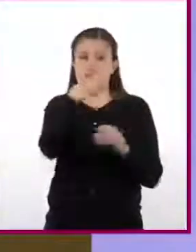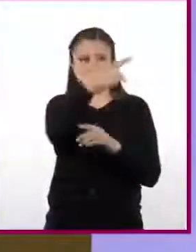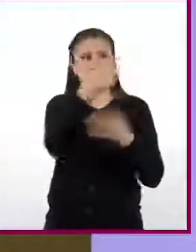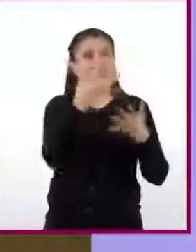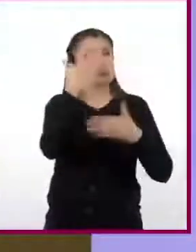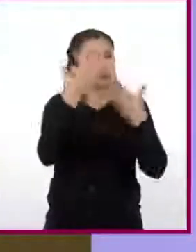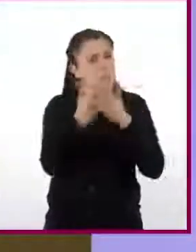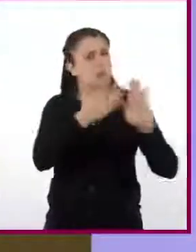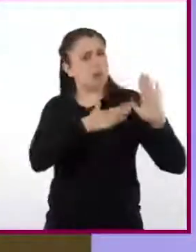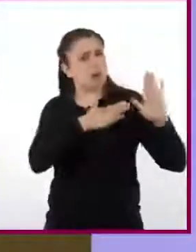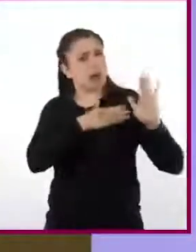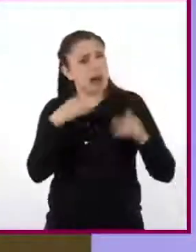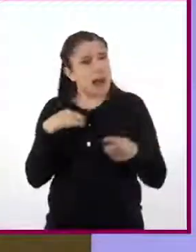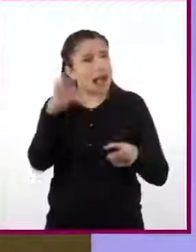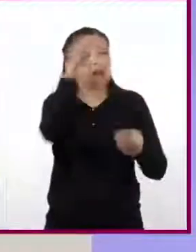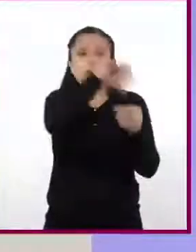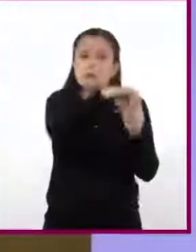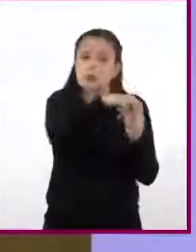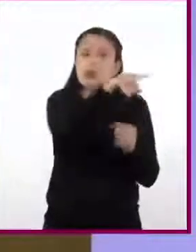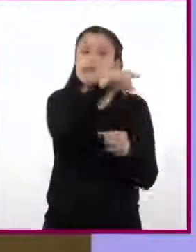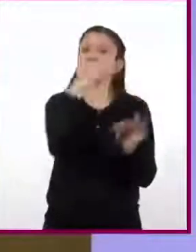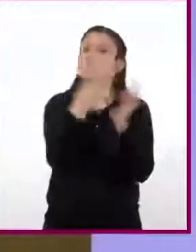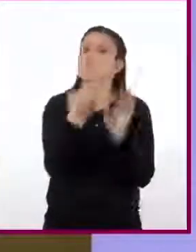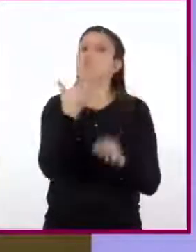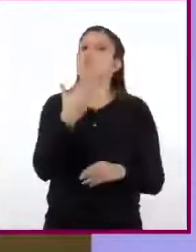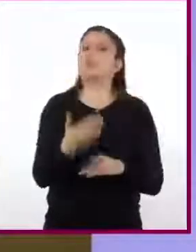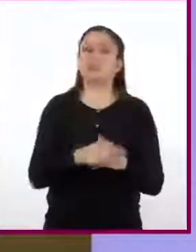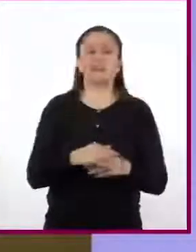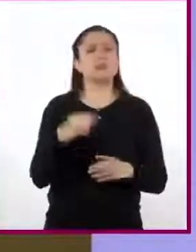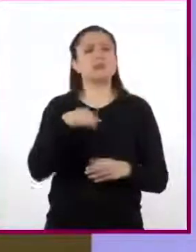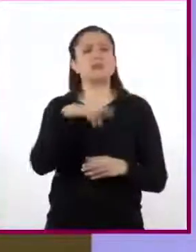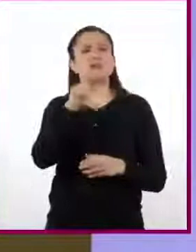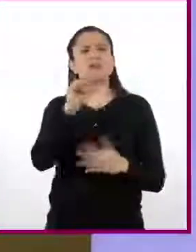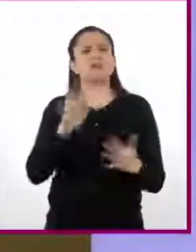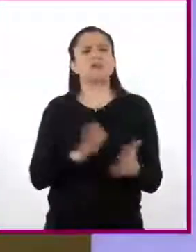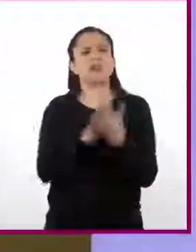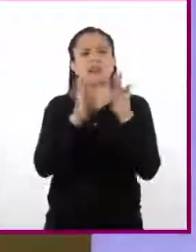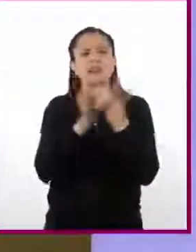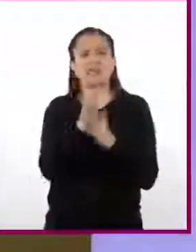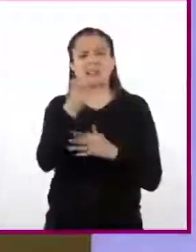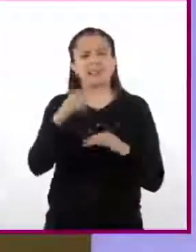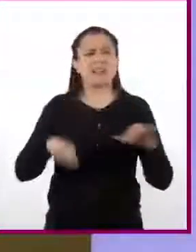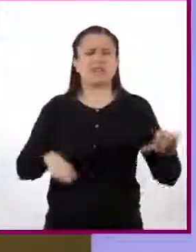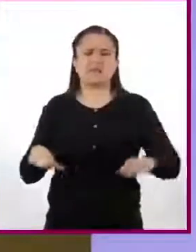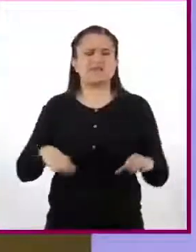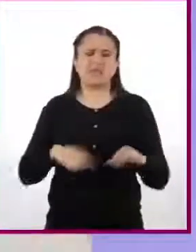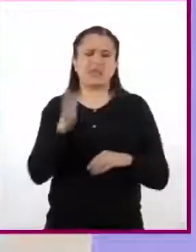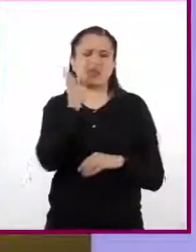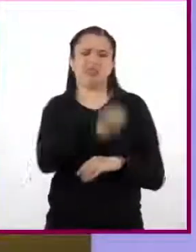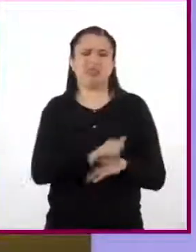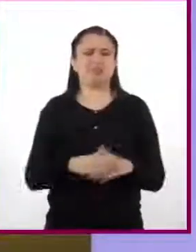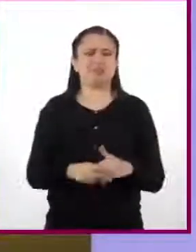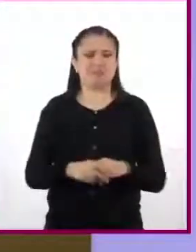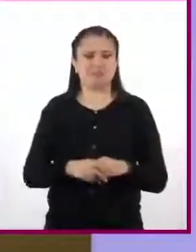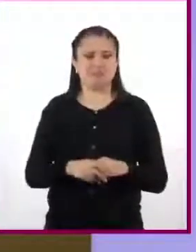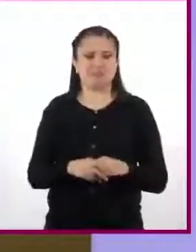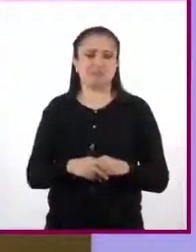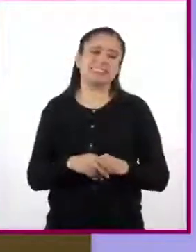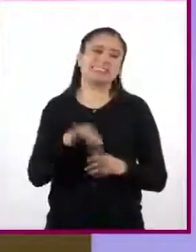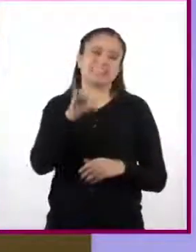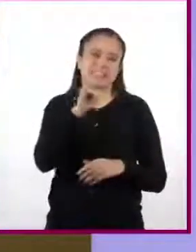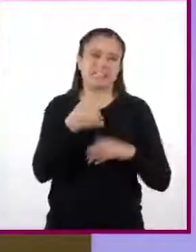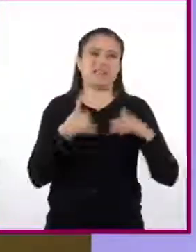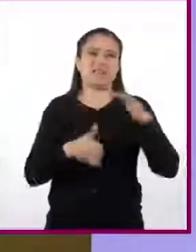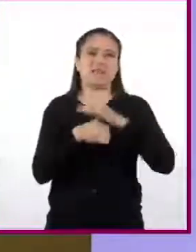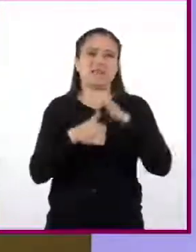expectativas que yo tenía sobre él. No he participado en ninguna de esas actividades. Pues sí, en la mesa